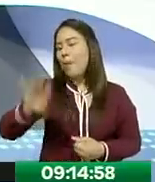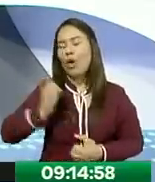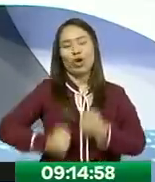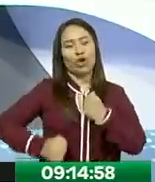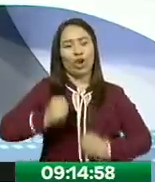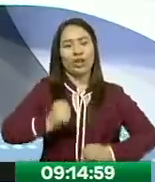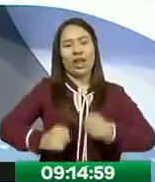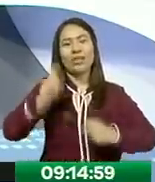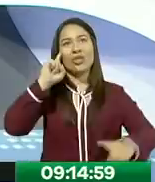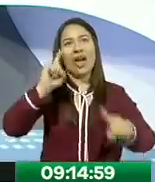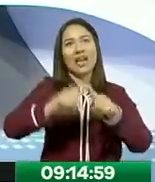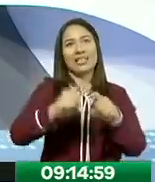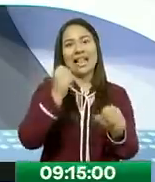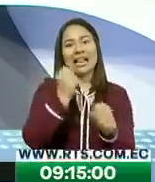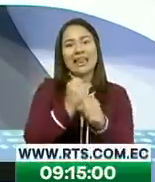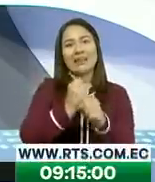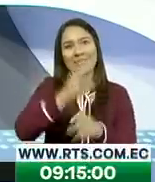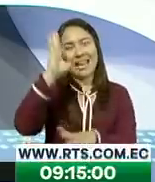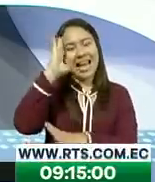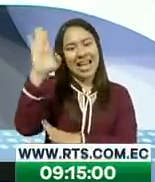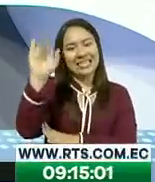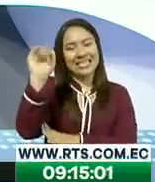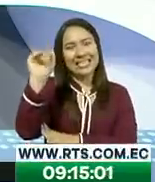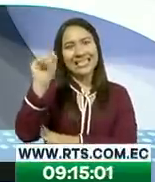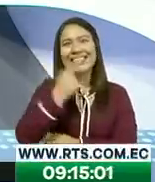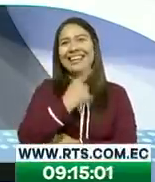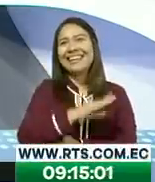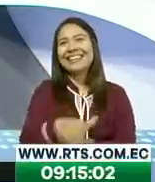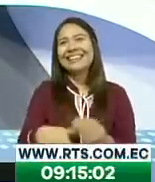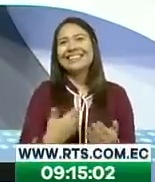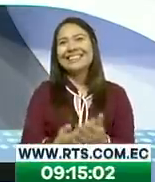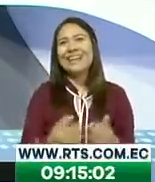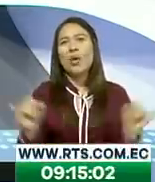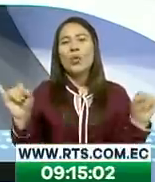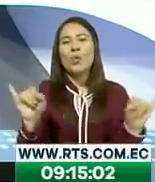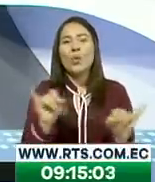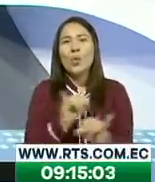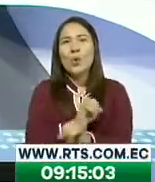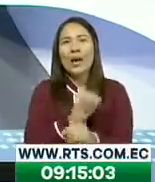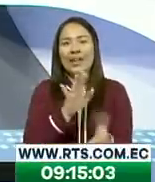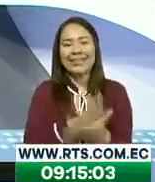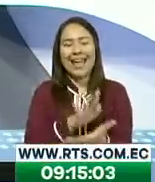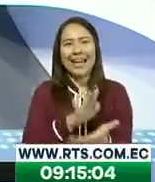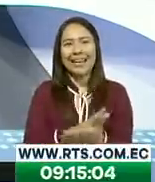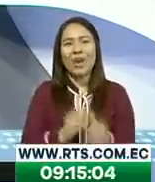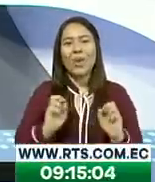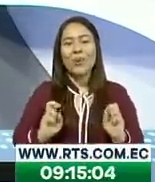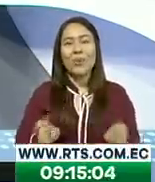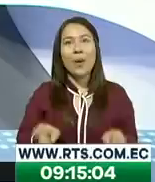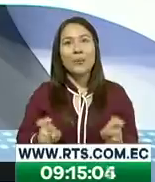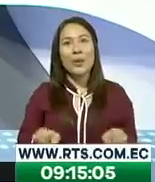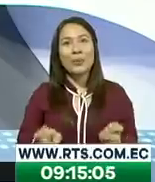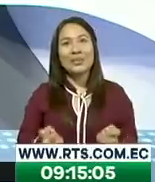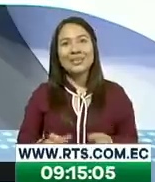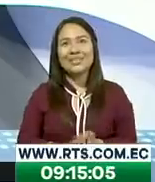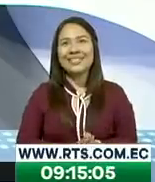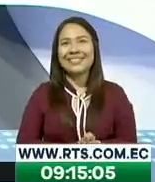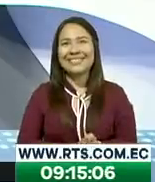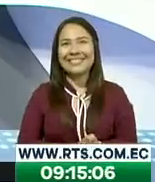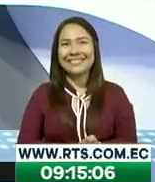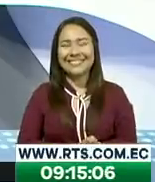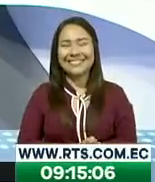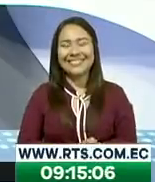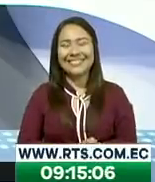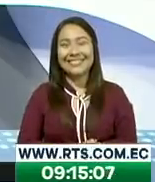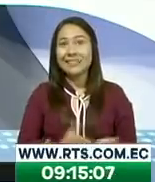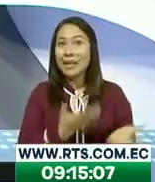Claro que sí. Vamos. Bueno. Chao, chao. Me voy tratando de quemar calorías. Buen provecho. Tranquilo nomás. Buen provecho. Ahí está.